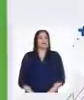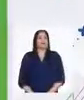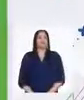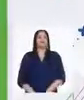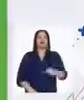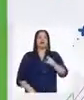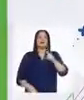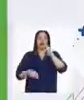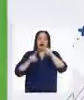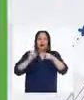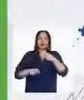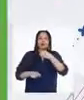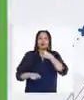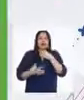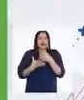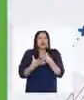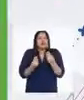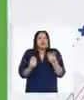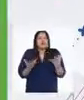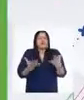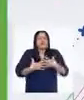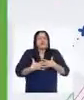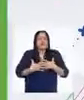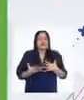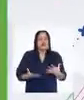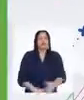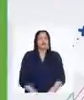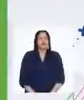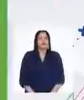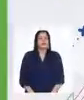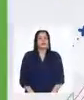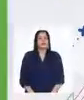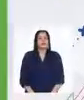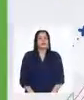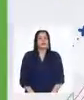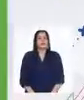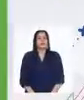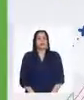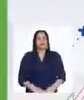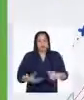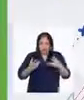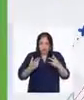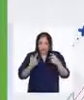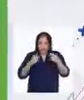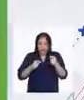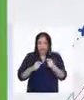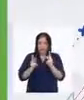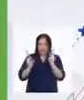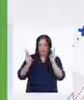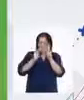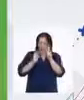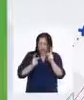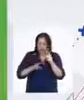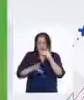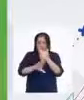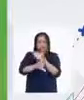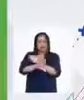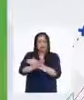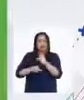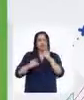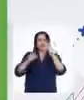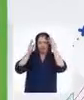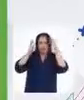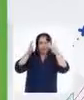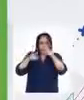y al gustarte tanto te vuelves como que vas perfeccionando, ¿no?, sobre ese tema. Y